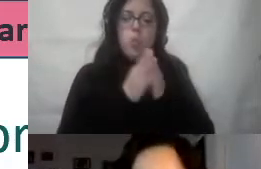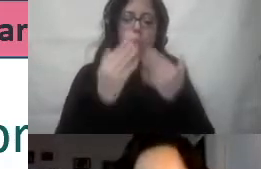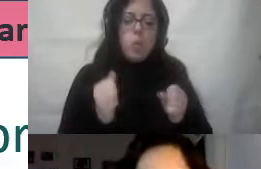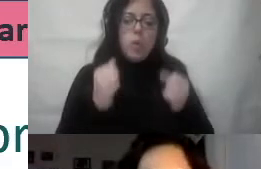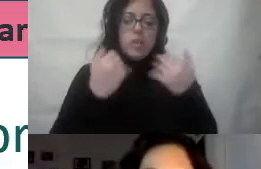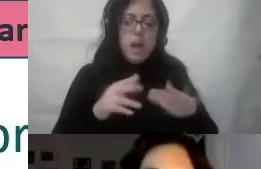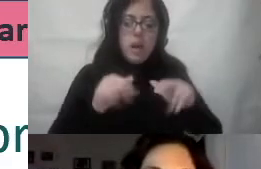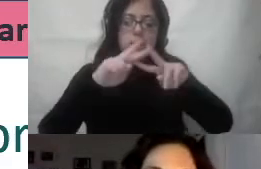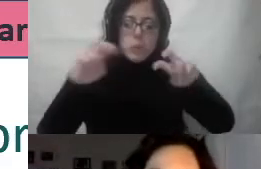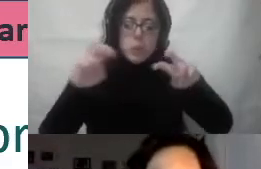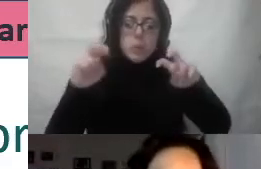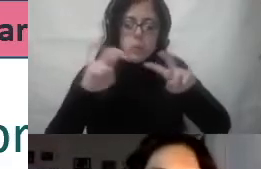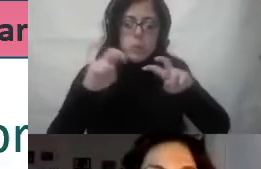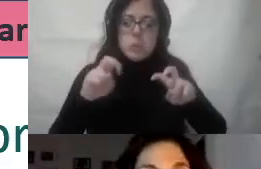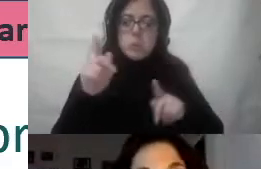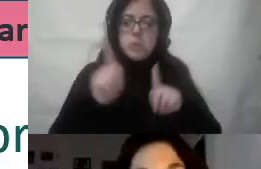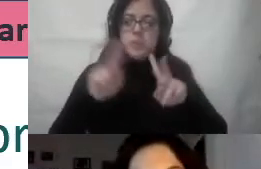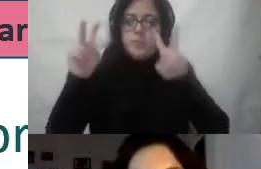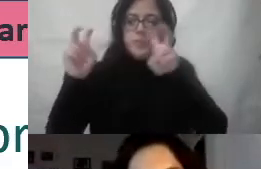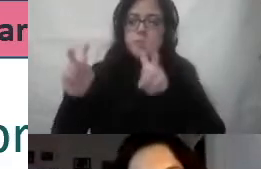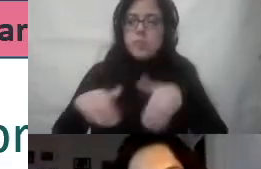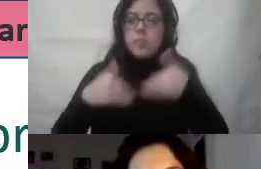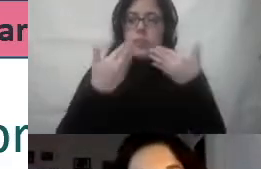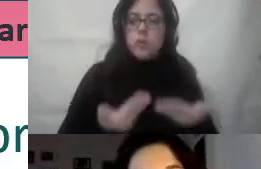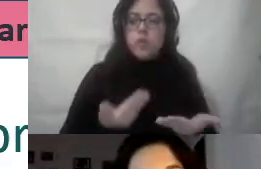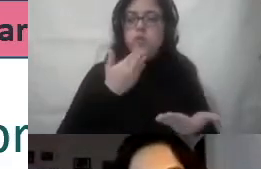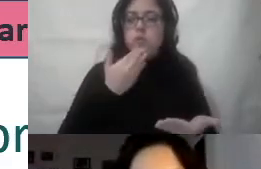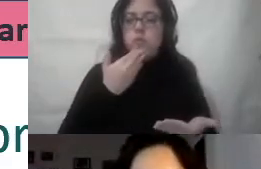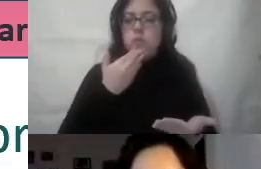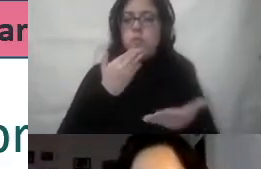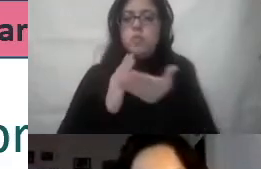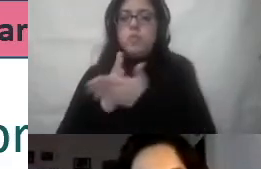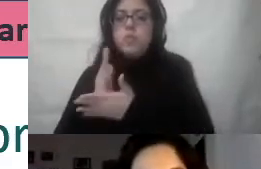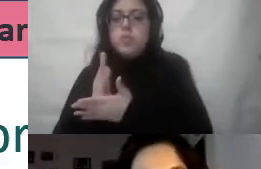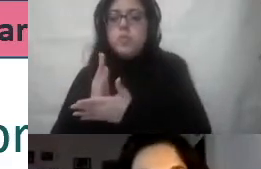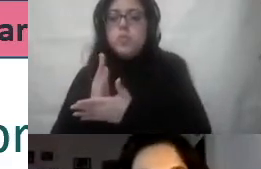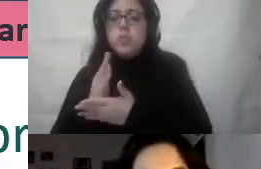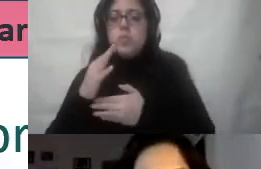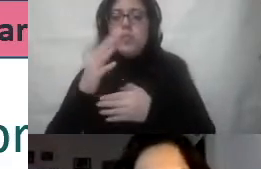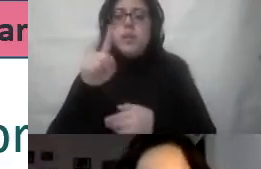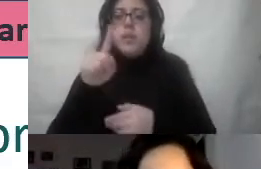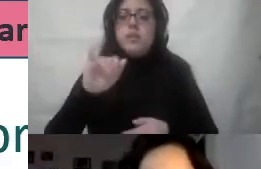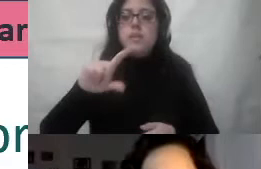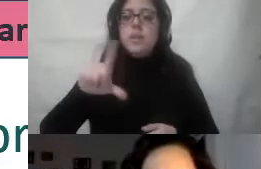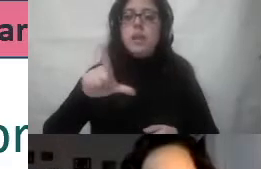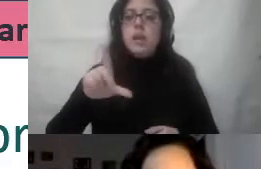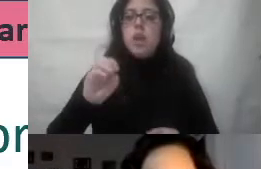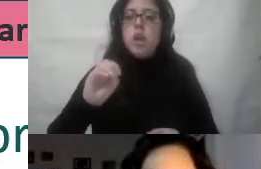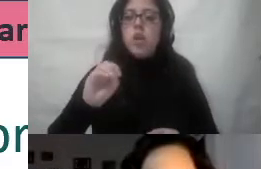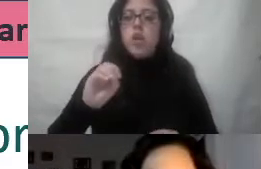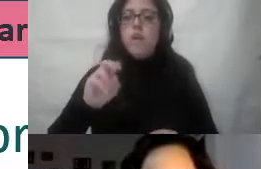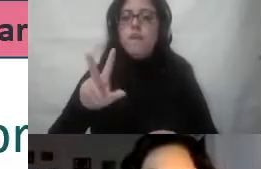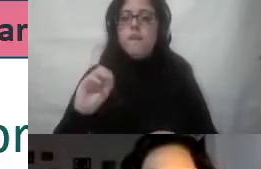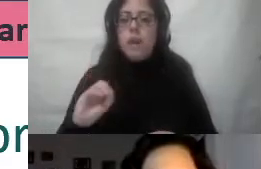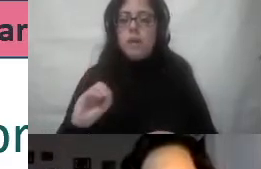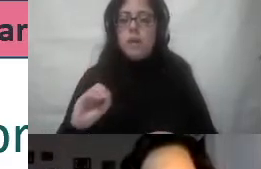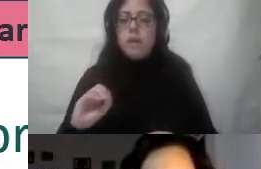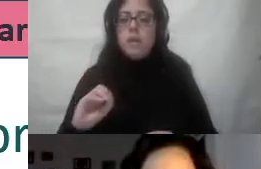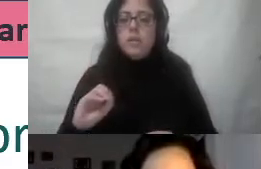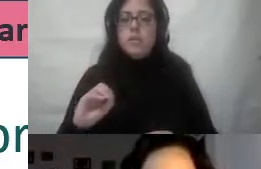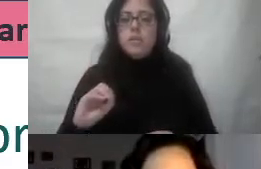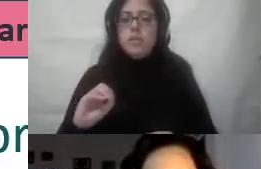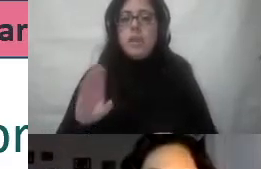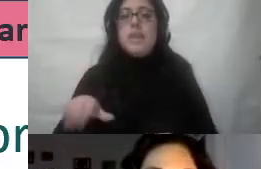fuentes actuales y de inicio del siglo XX, ¿ya? En plena crisis, después del